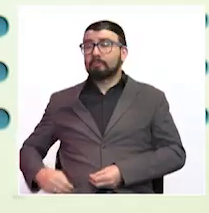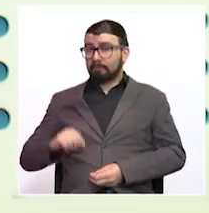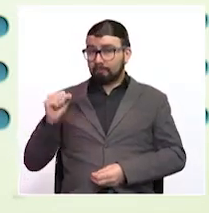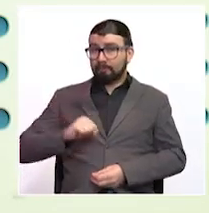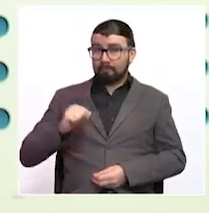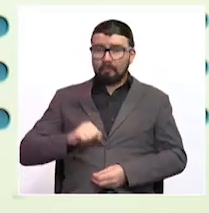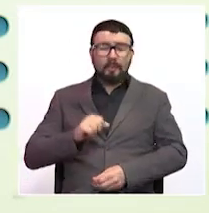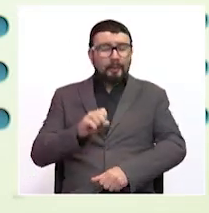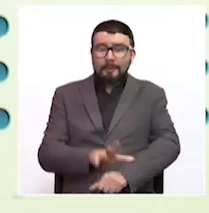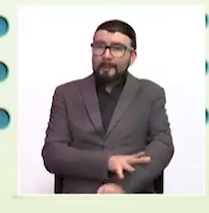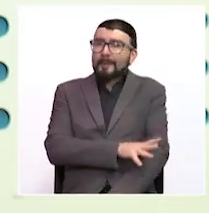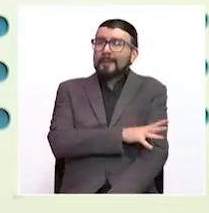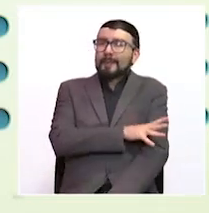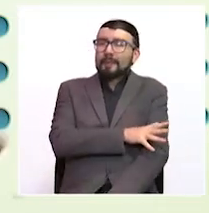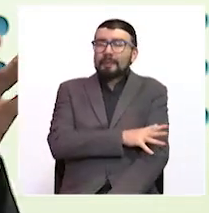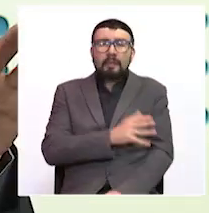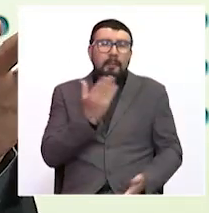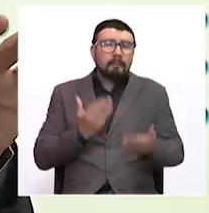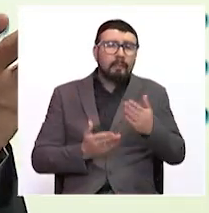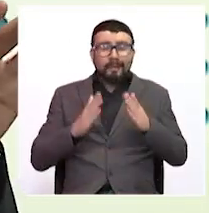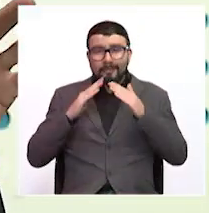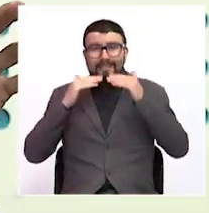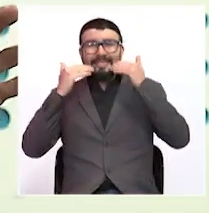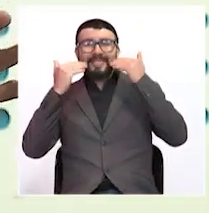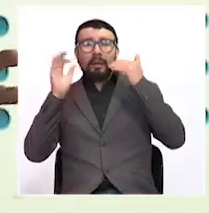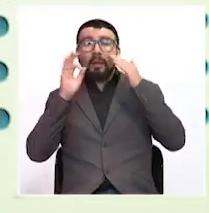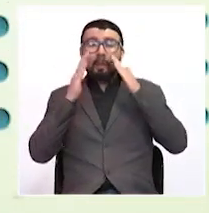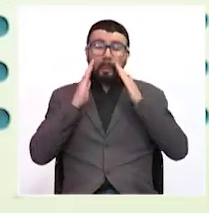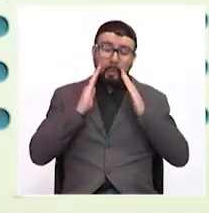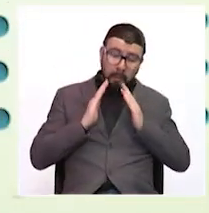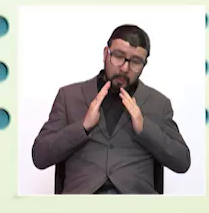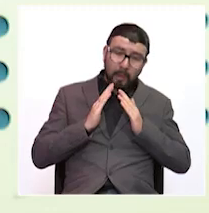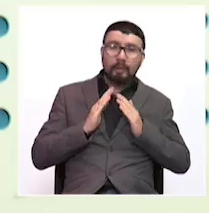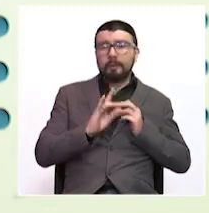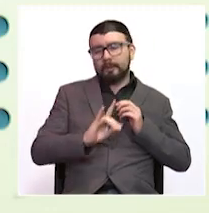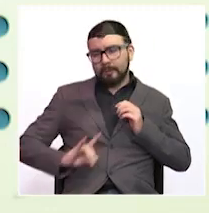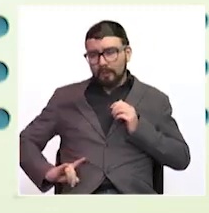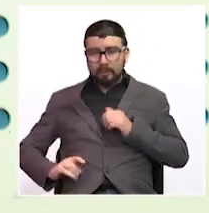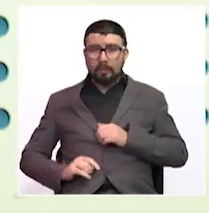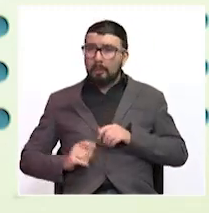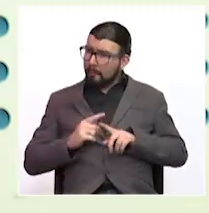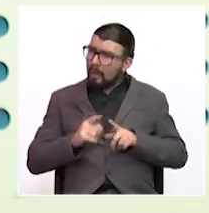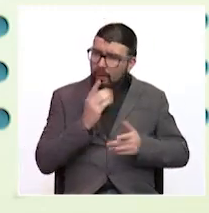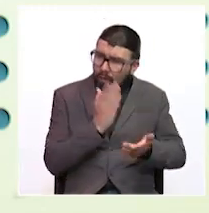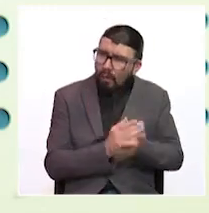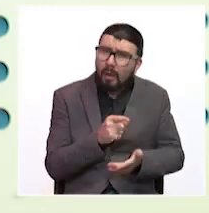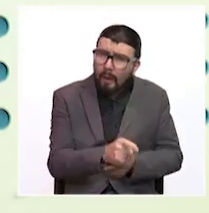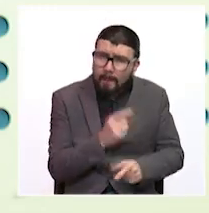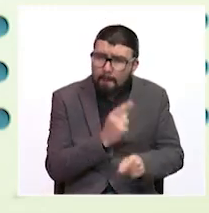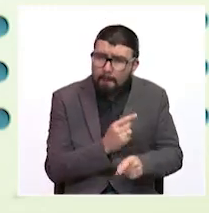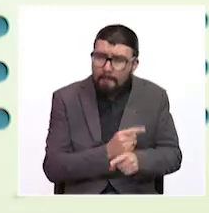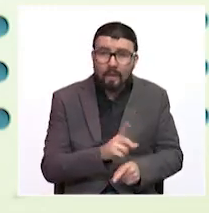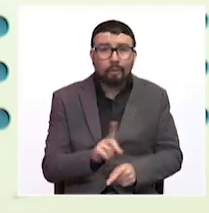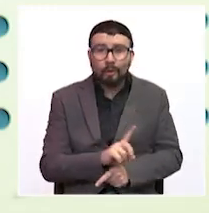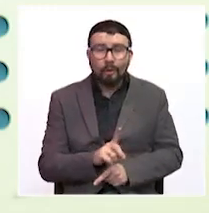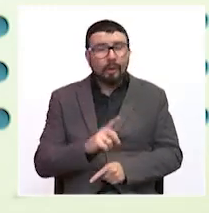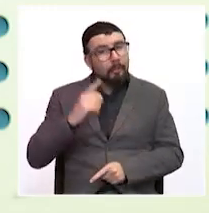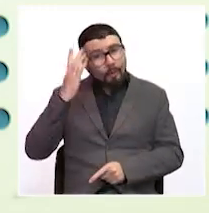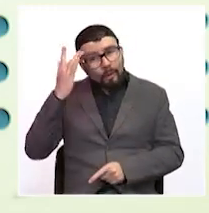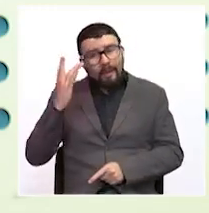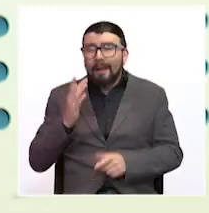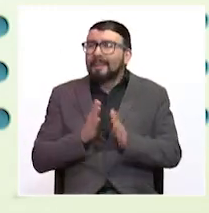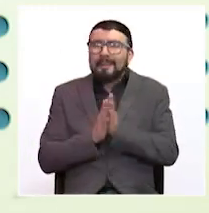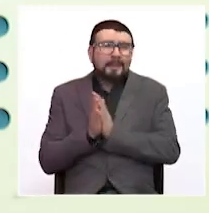determinante pero no son por las circunstancias que inciden en ese momento es por las expectativas que la